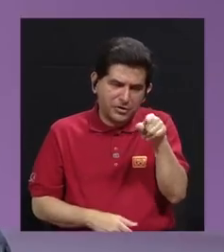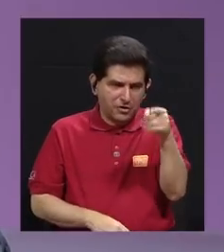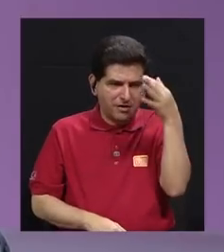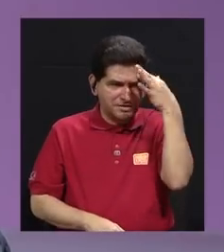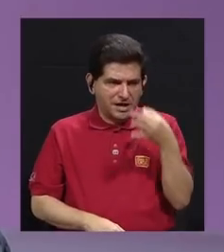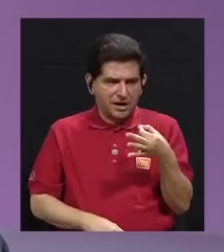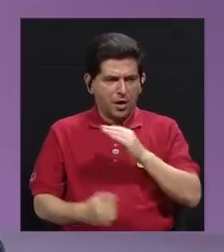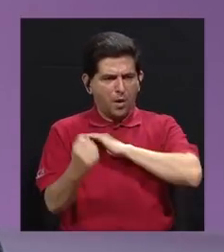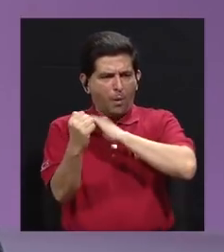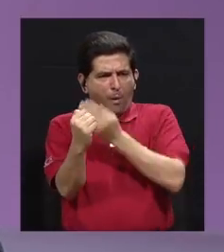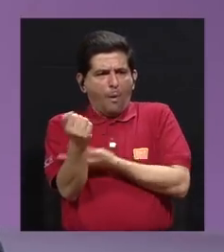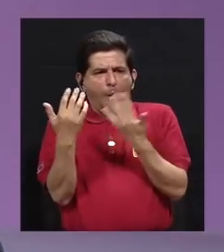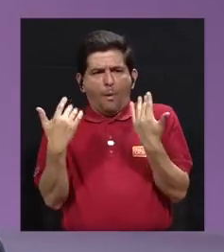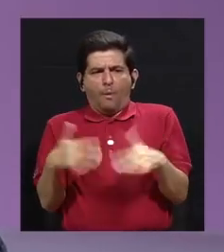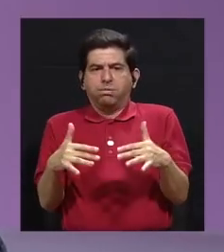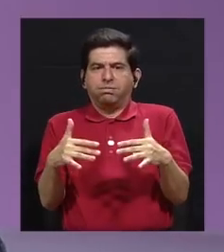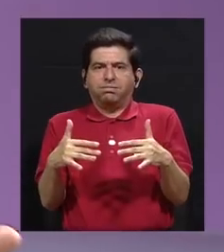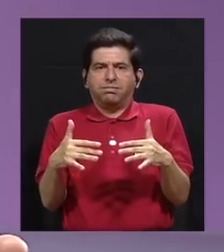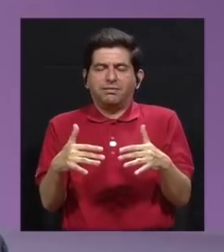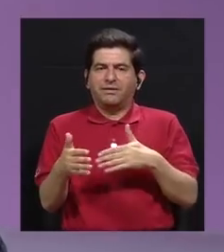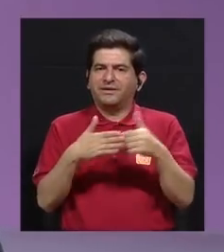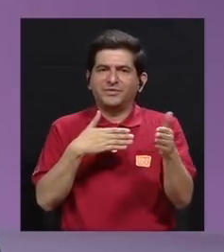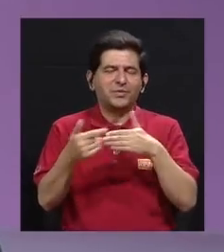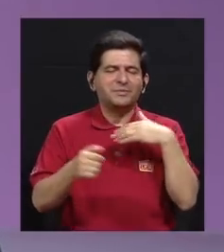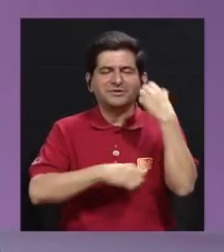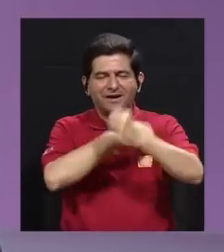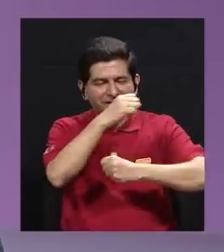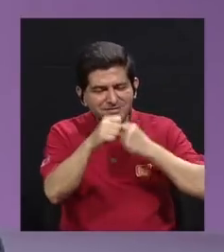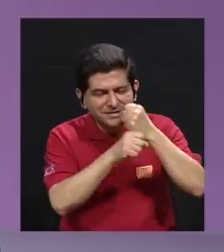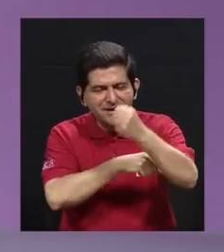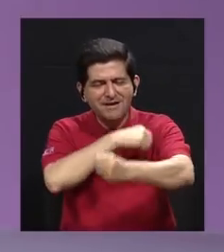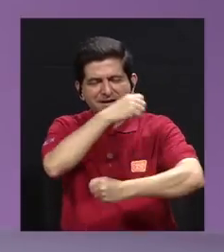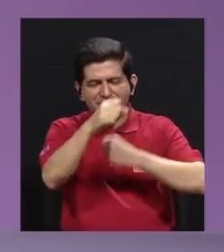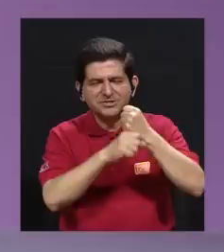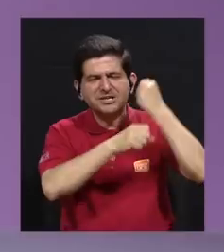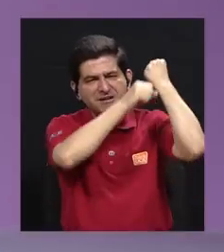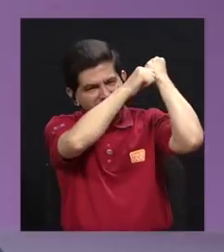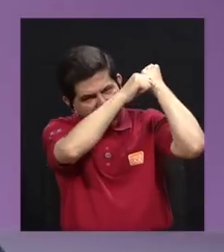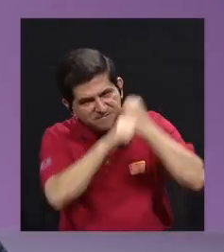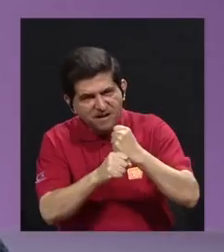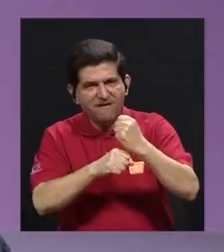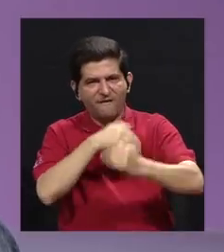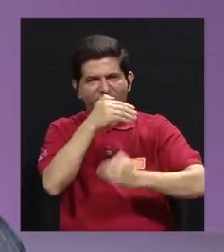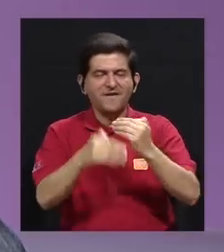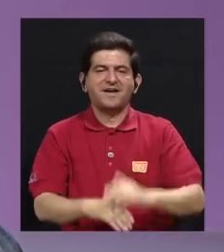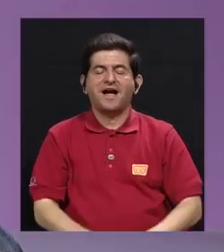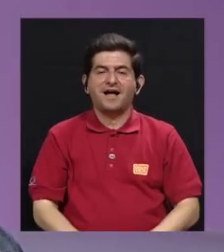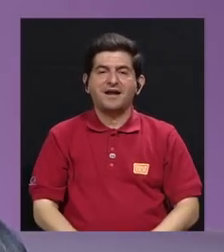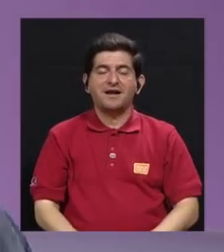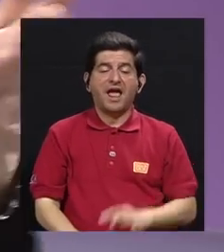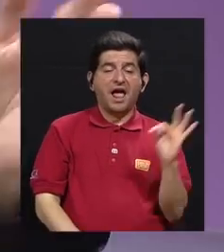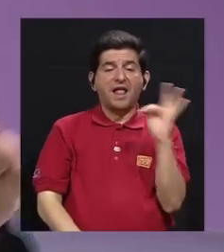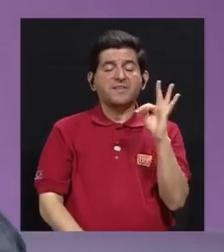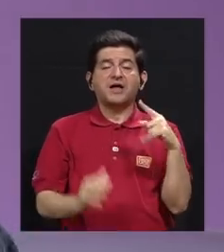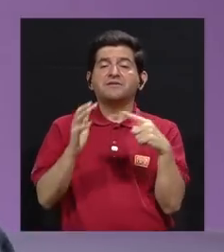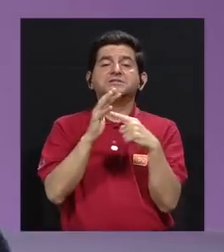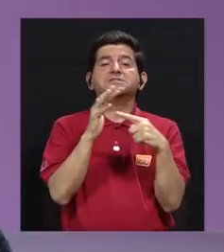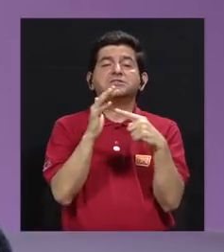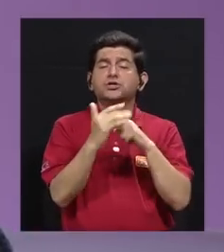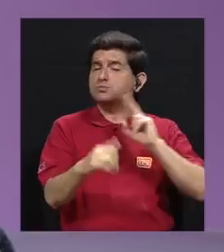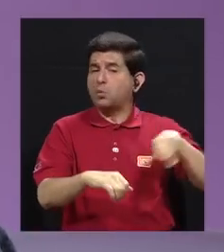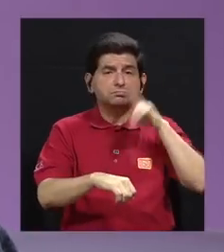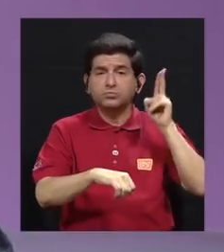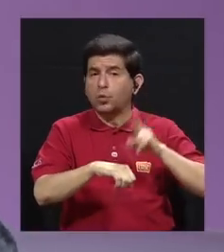se lo considera poderoso. Entonces yo creo que a pesar de los siglos de colonialismo, por ejemplo, el